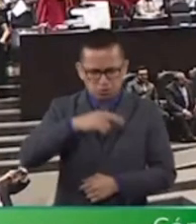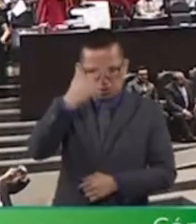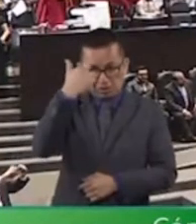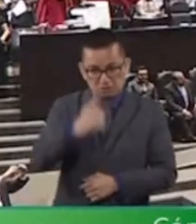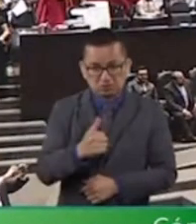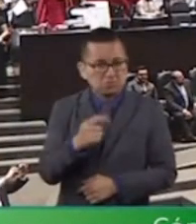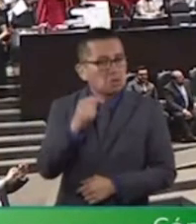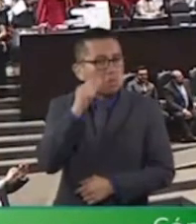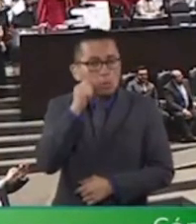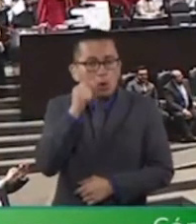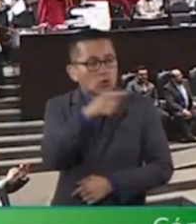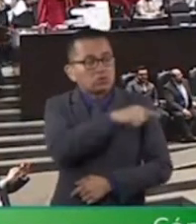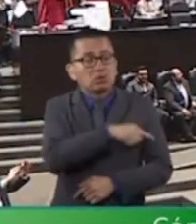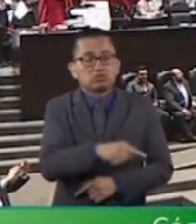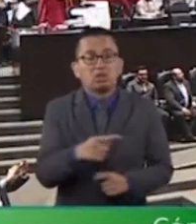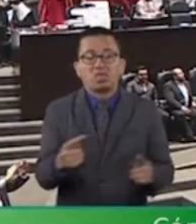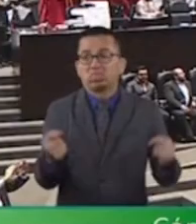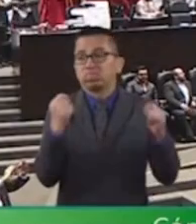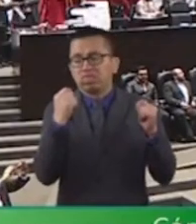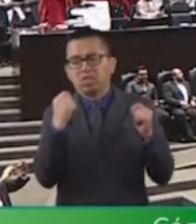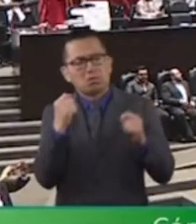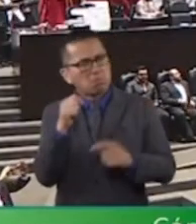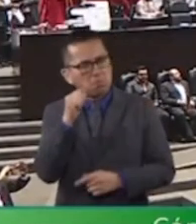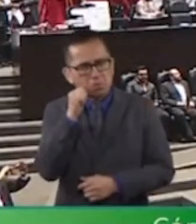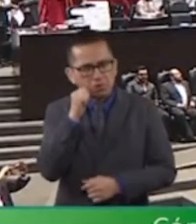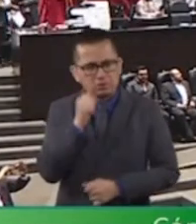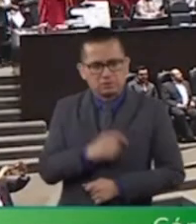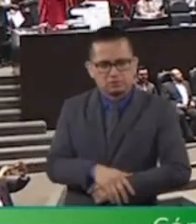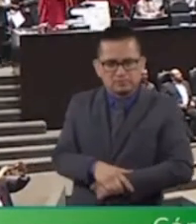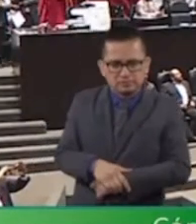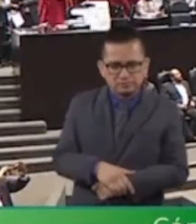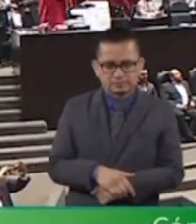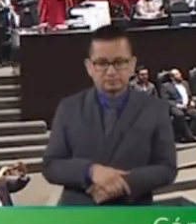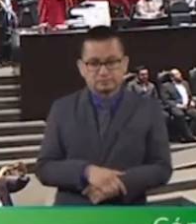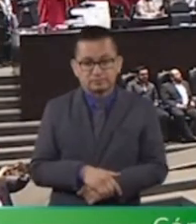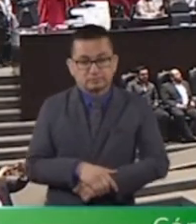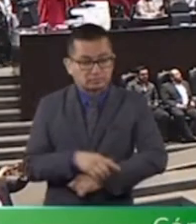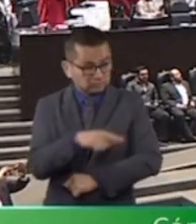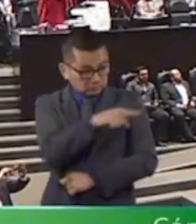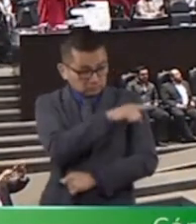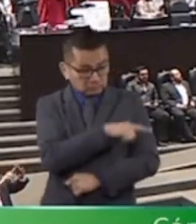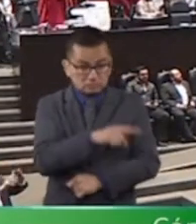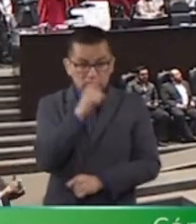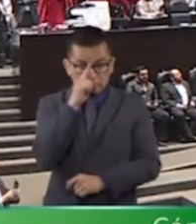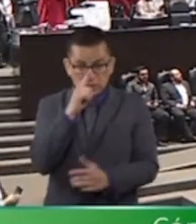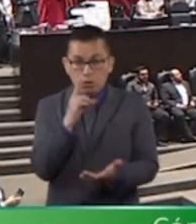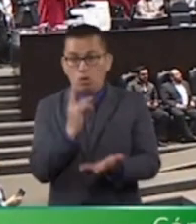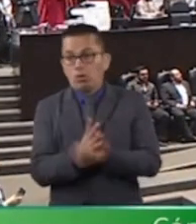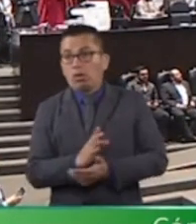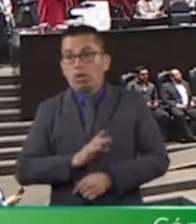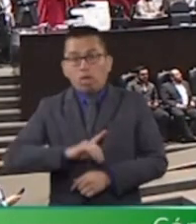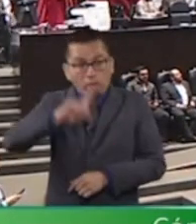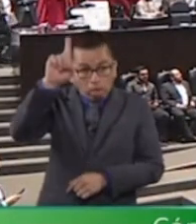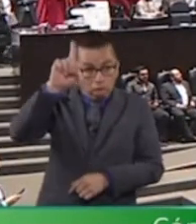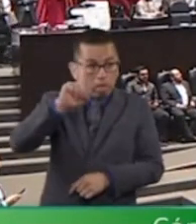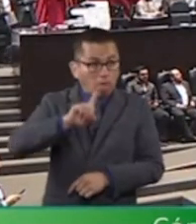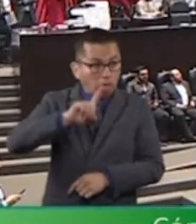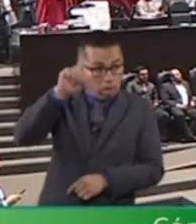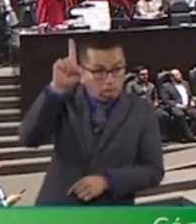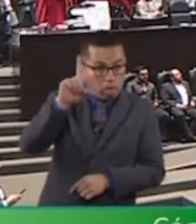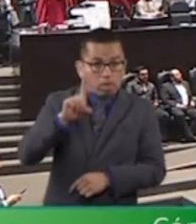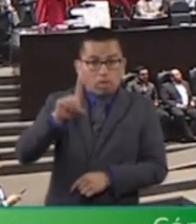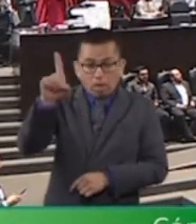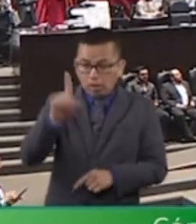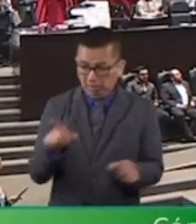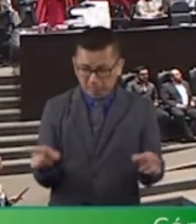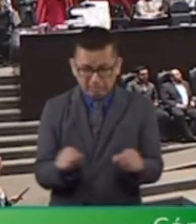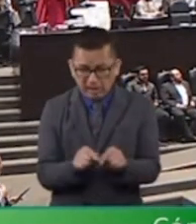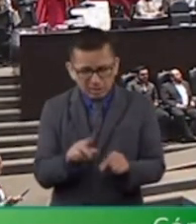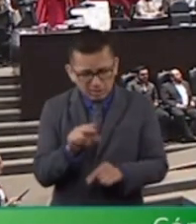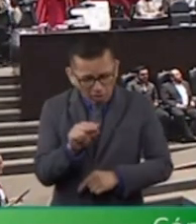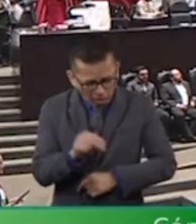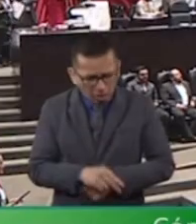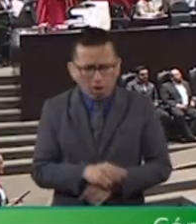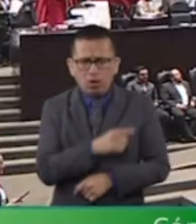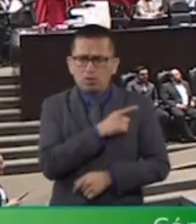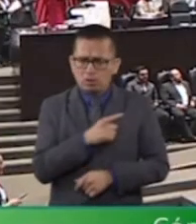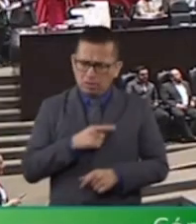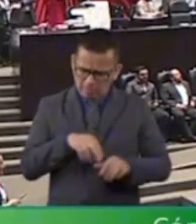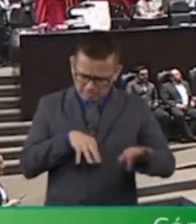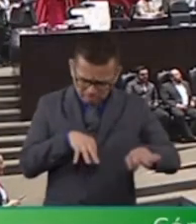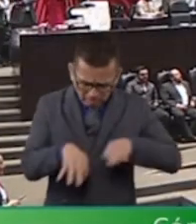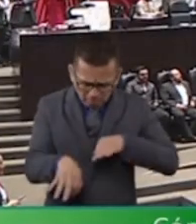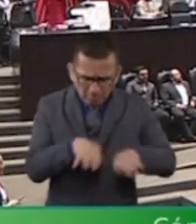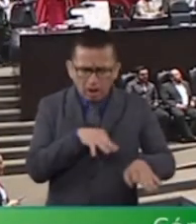cometiendo. No sean meramente levantadedos de bancada, seamos legisladores de tiempo